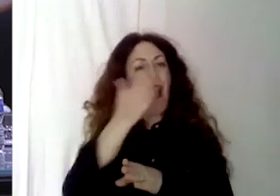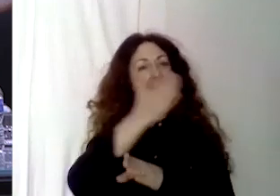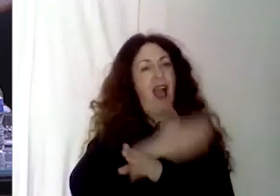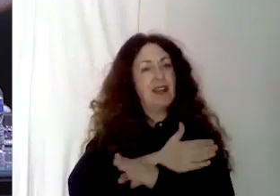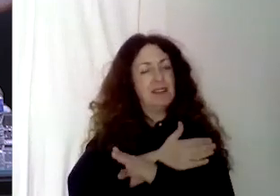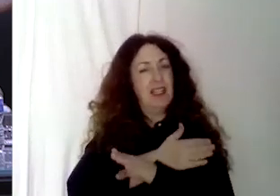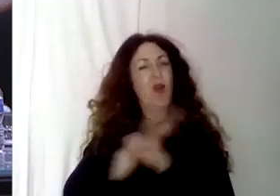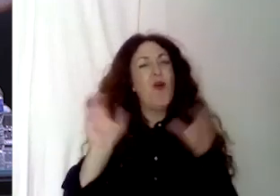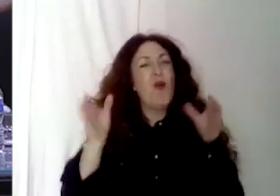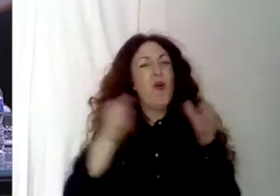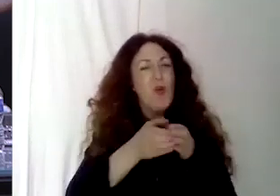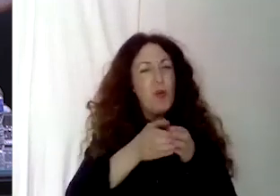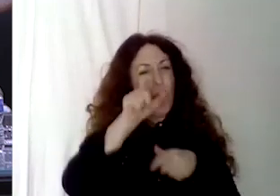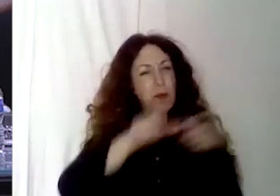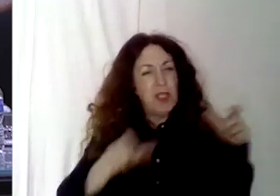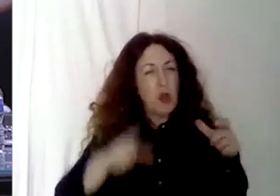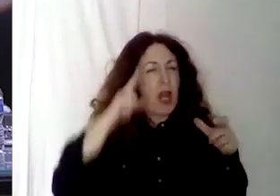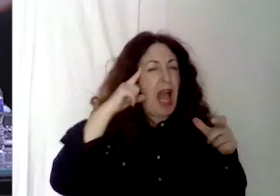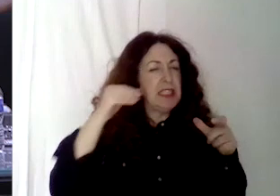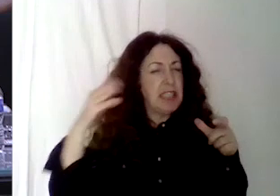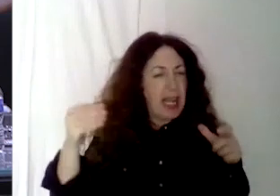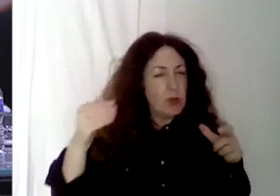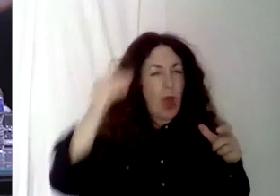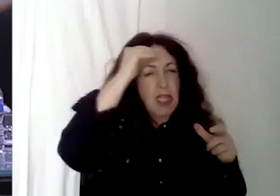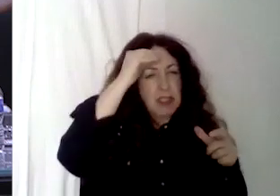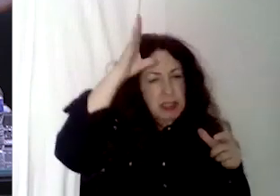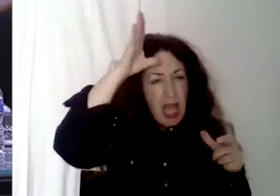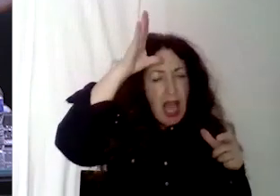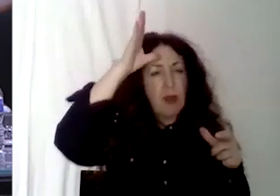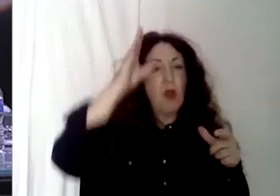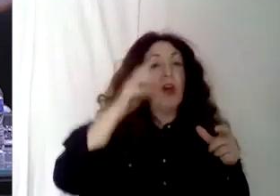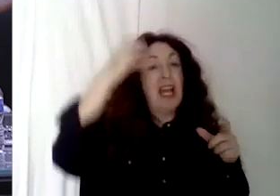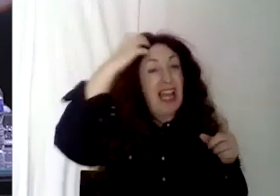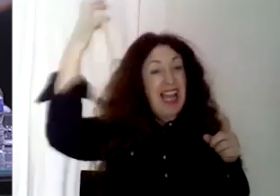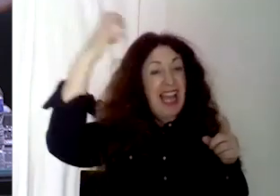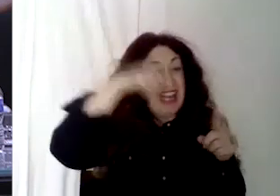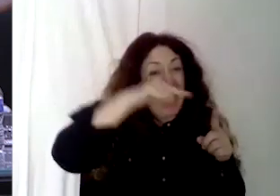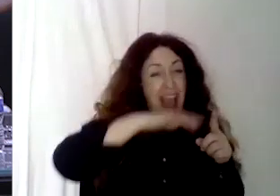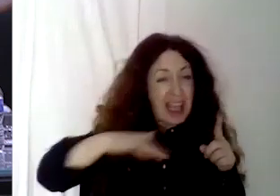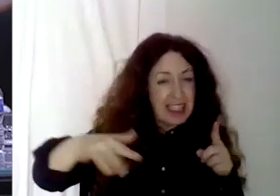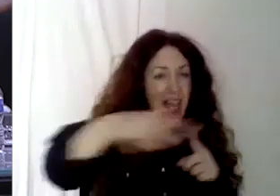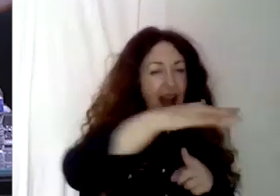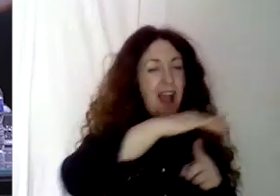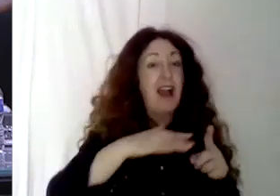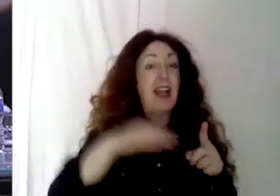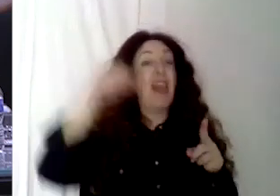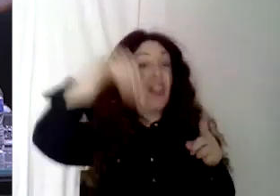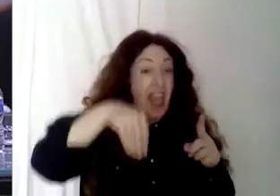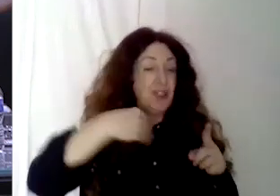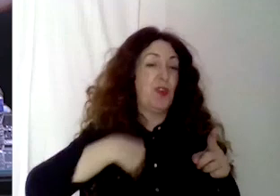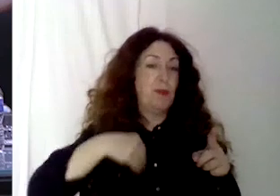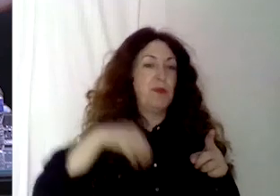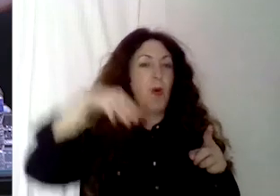así, de sabios, que rodean a la reina. Marlowe es de ellos y dice: vamos a darle fuerza a esta